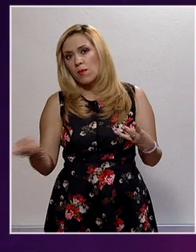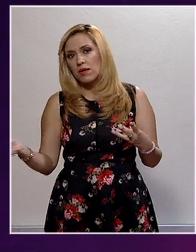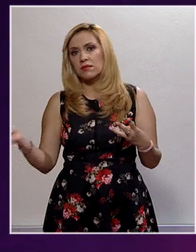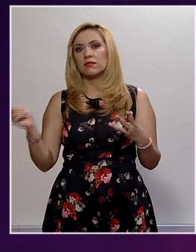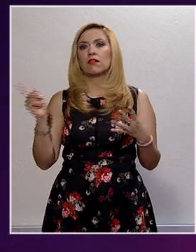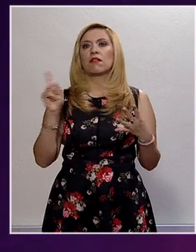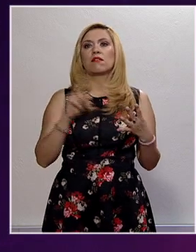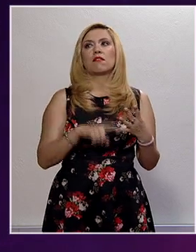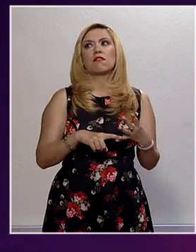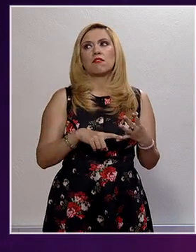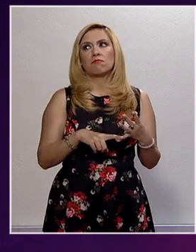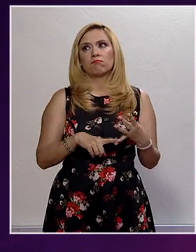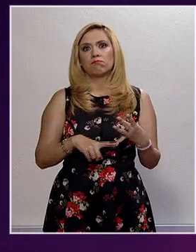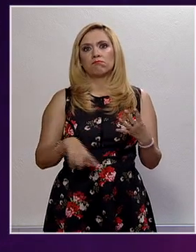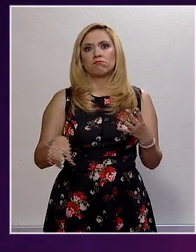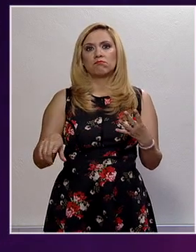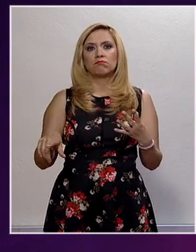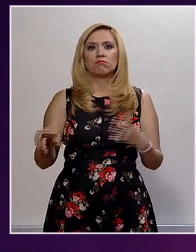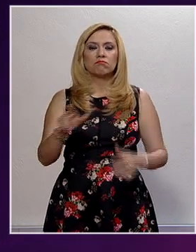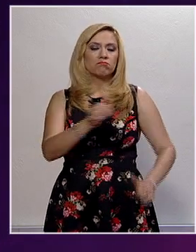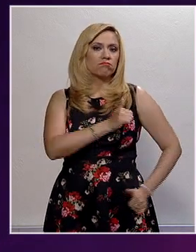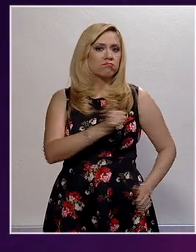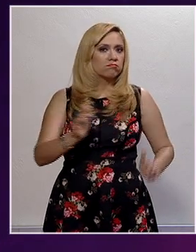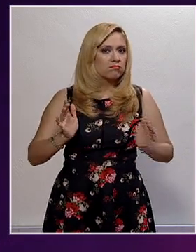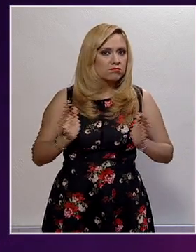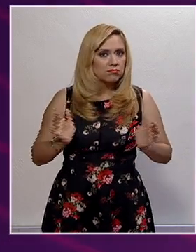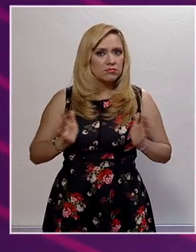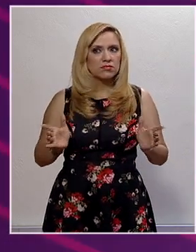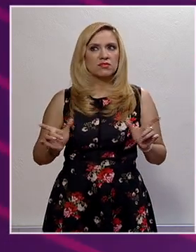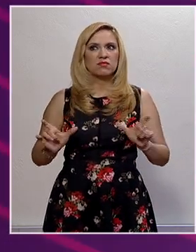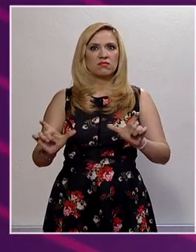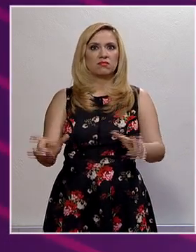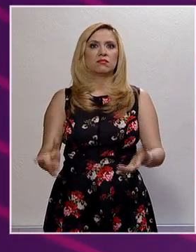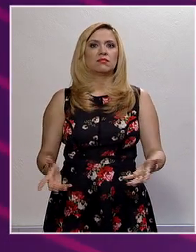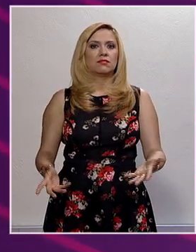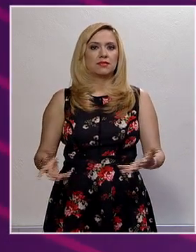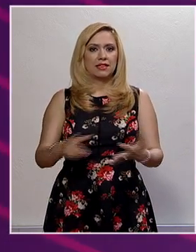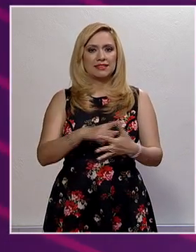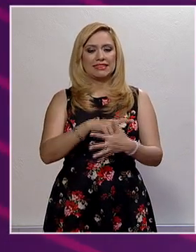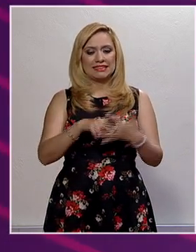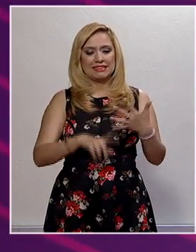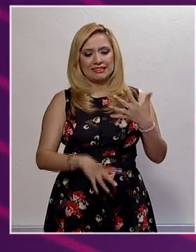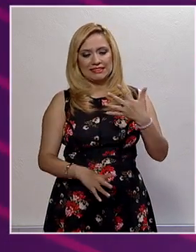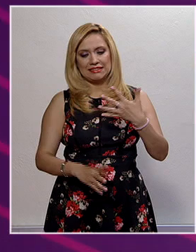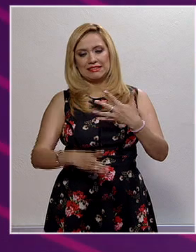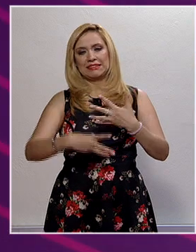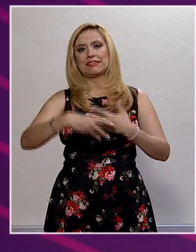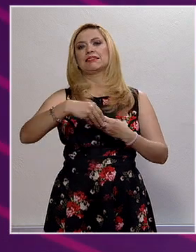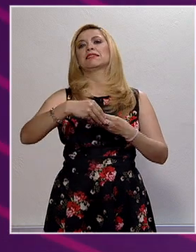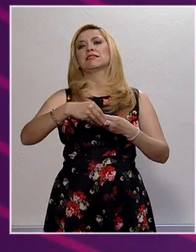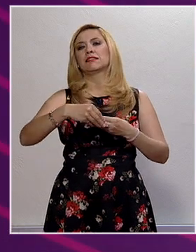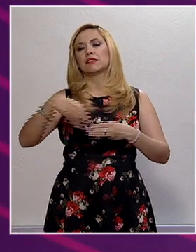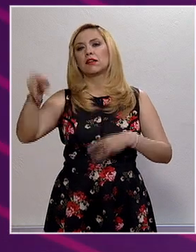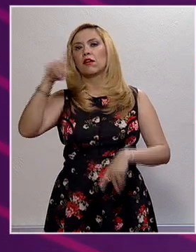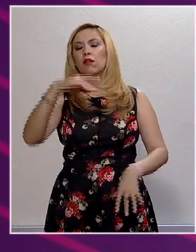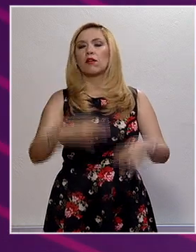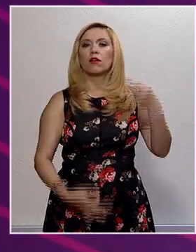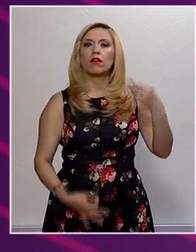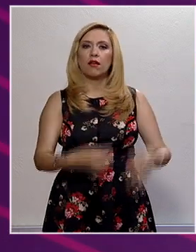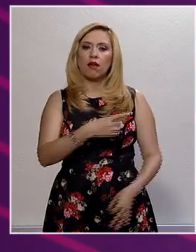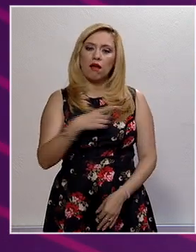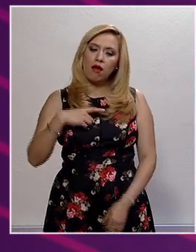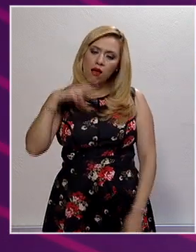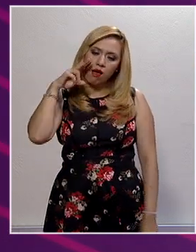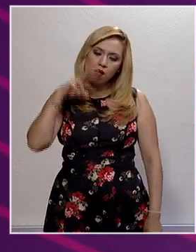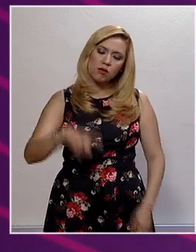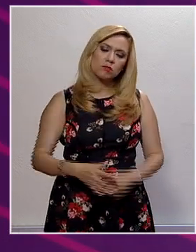O hay un contexto de violencia militarizada, y todo eso creo que es muy relevante que las Cortes, ¿no? Lo tomen en cuenta al